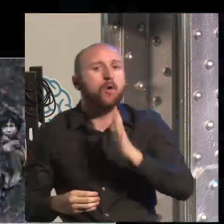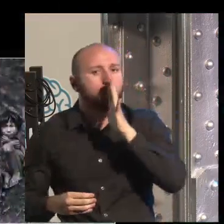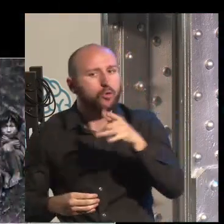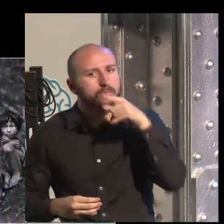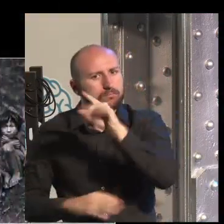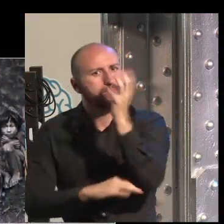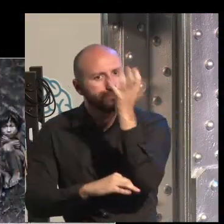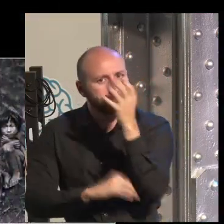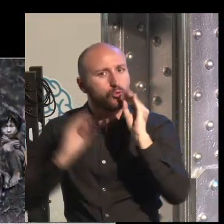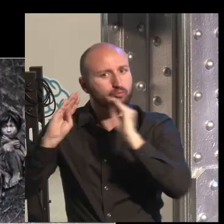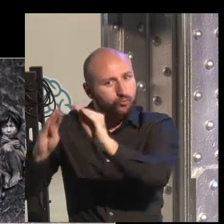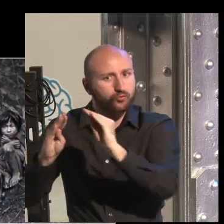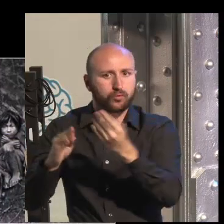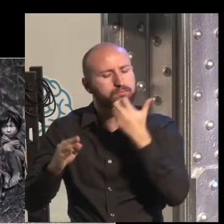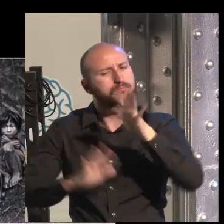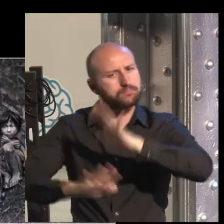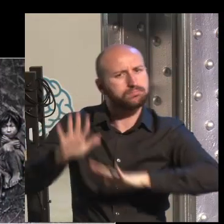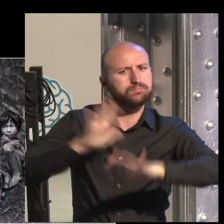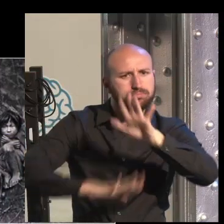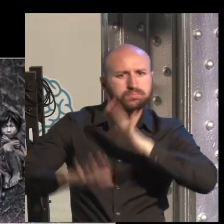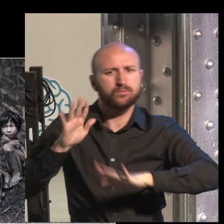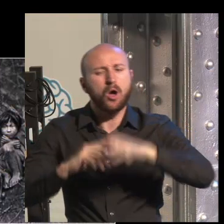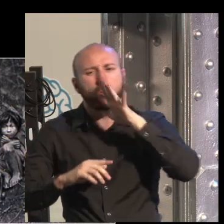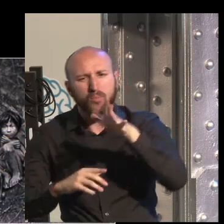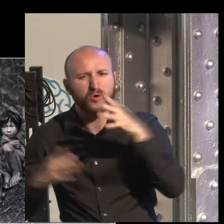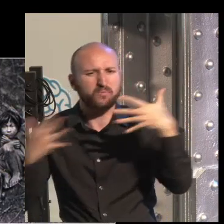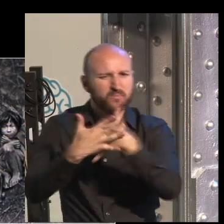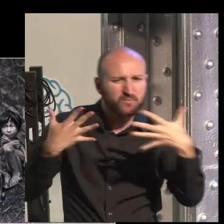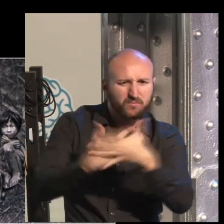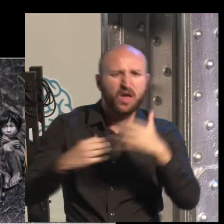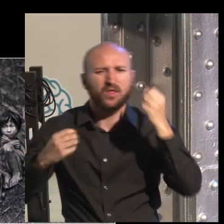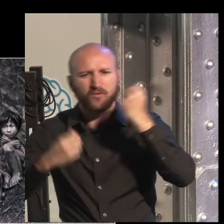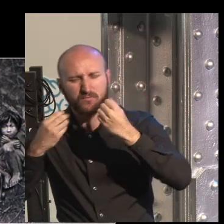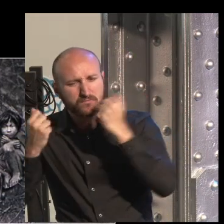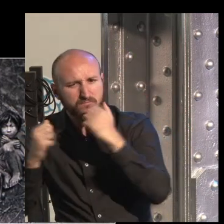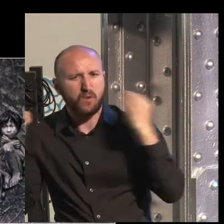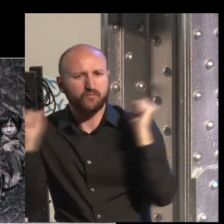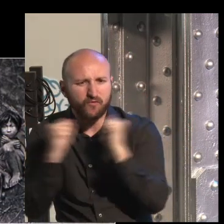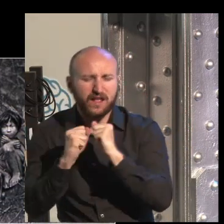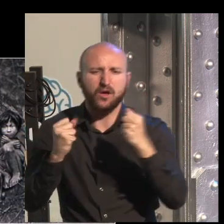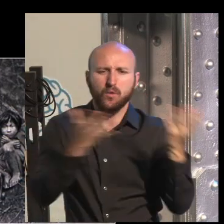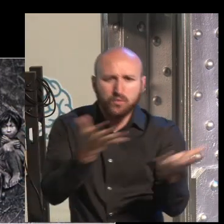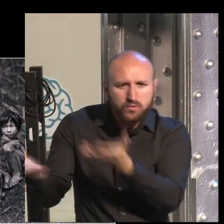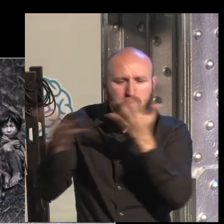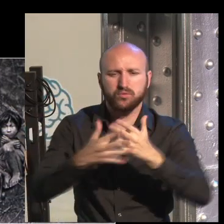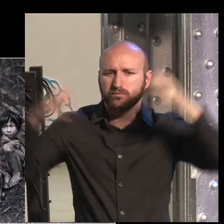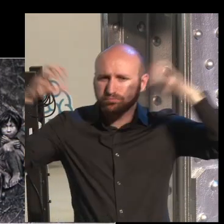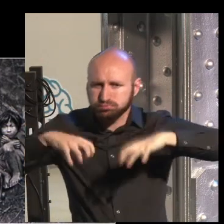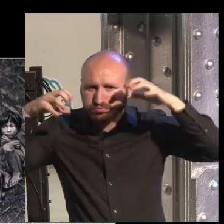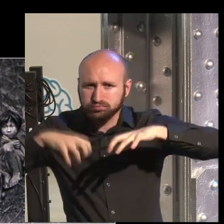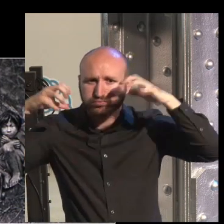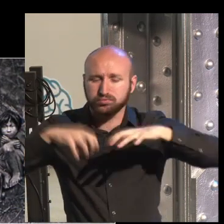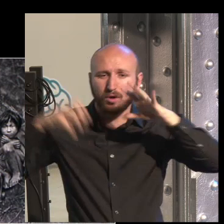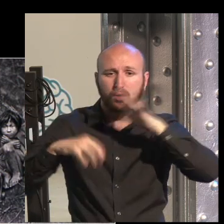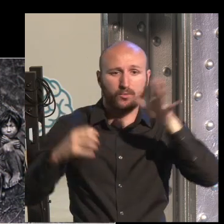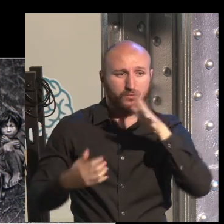realmente complicado porque es frío, ventoso, lluvioso. Es muy deprimente para los occidentales,